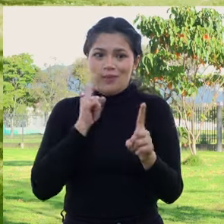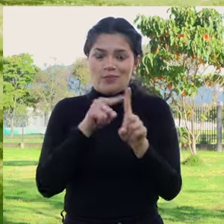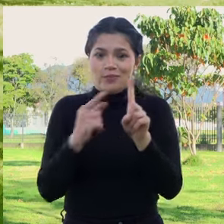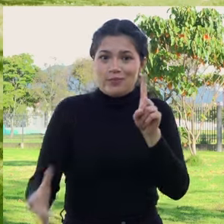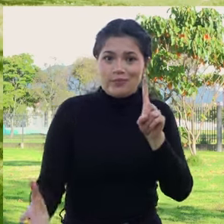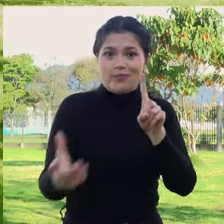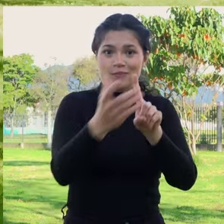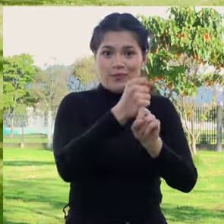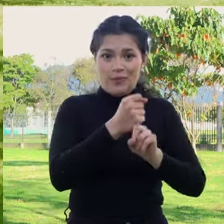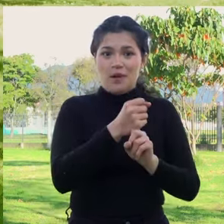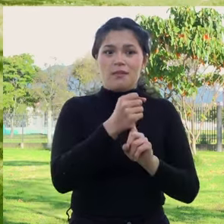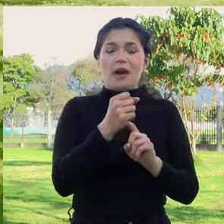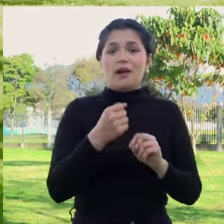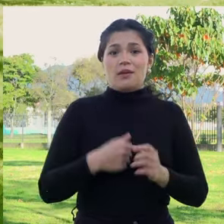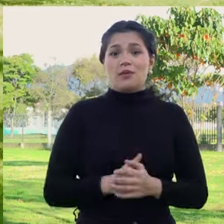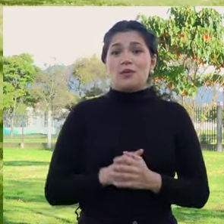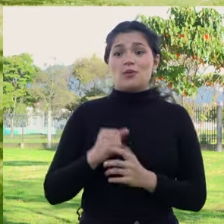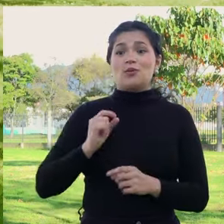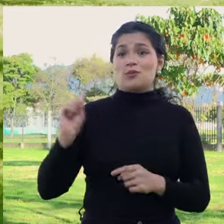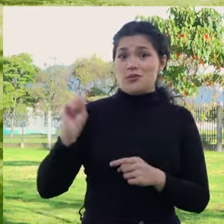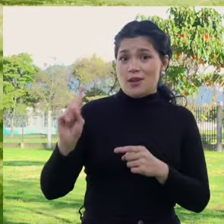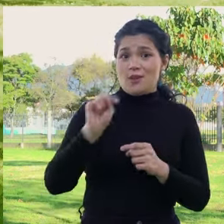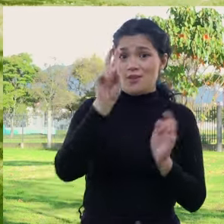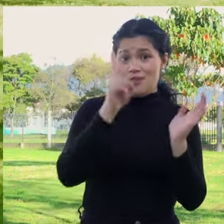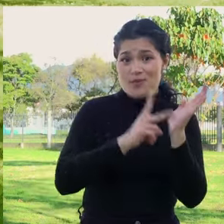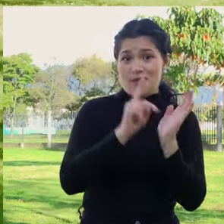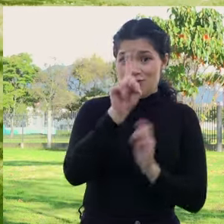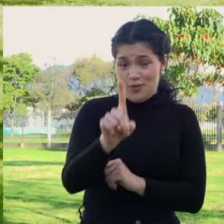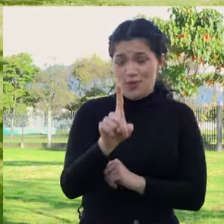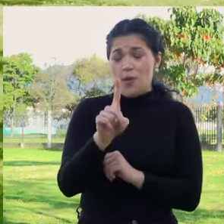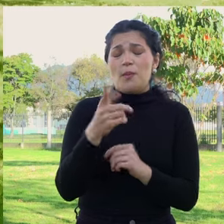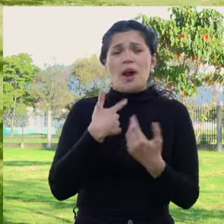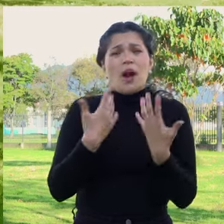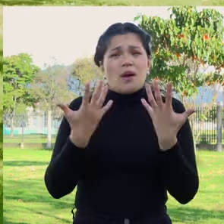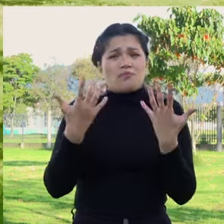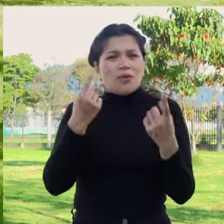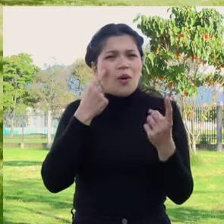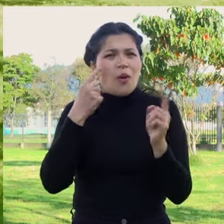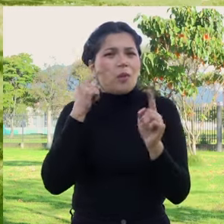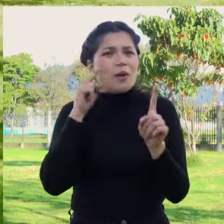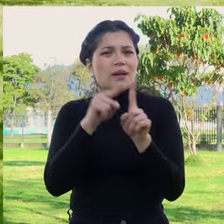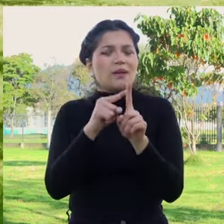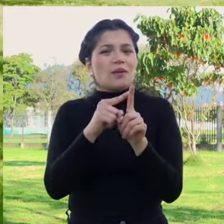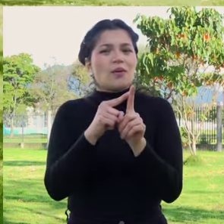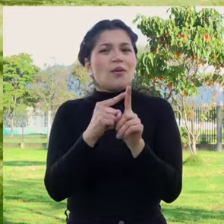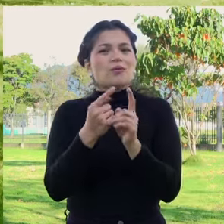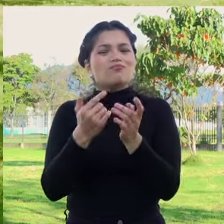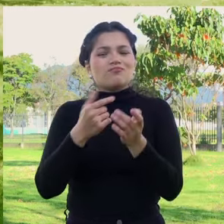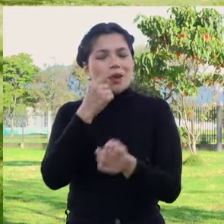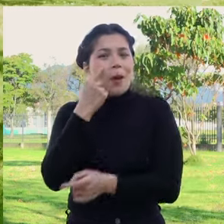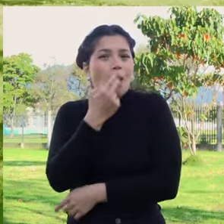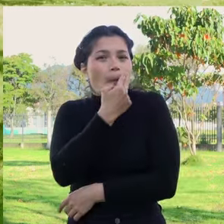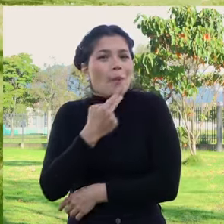que demanda el siglo XXI, de esta universidad comprometida con la solución de los